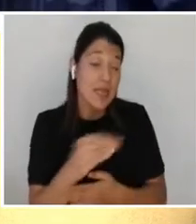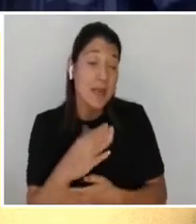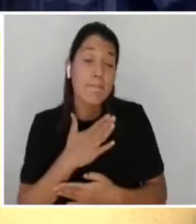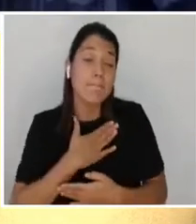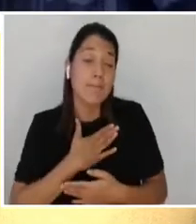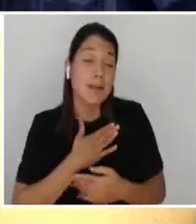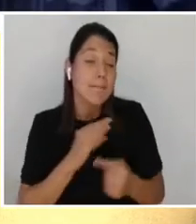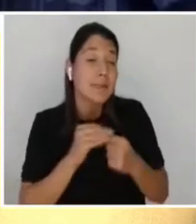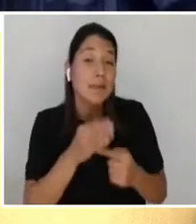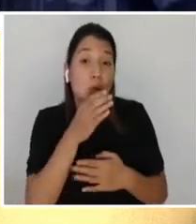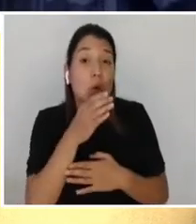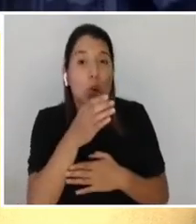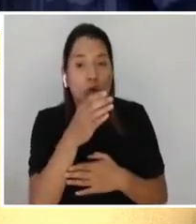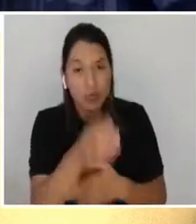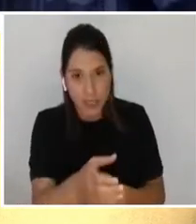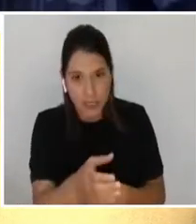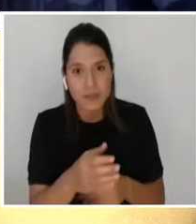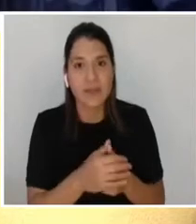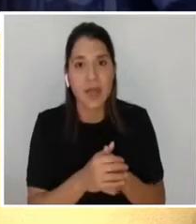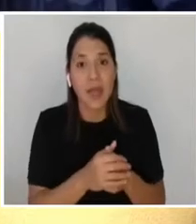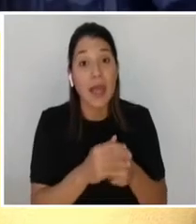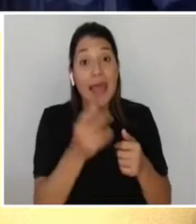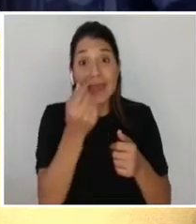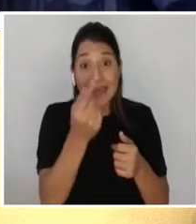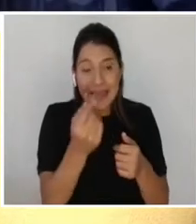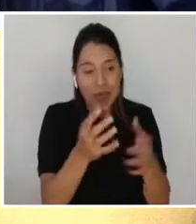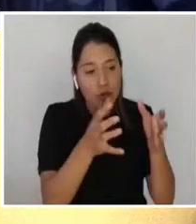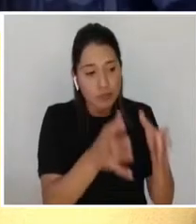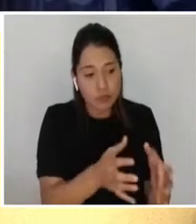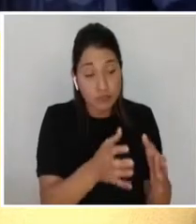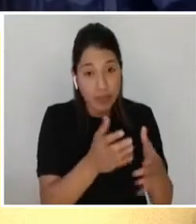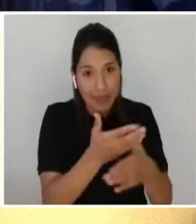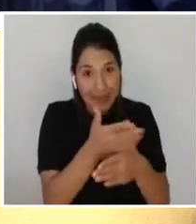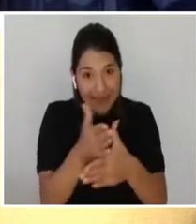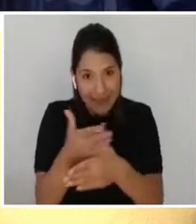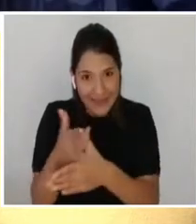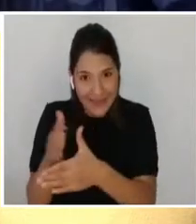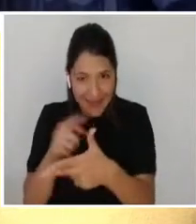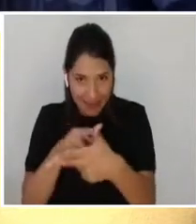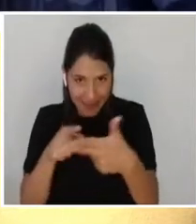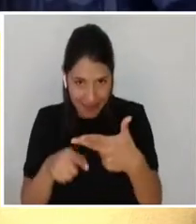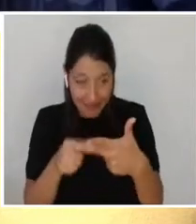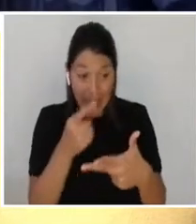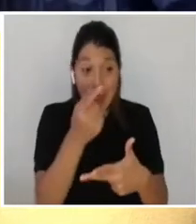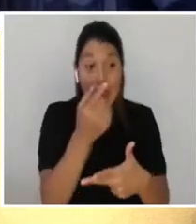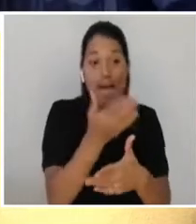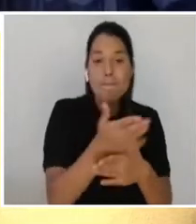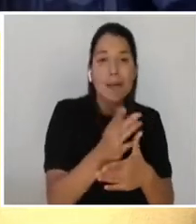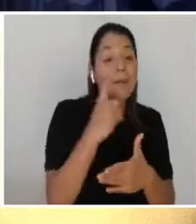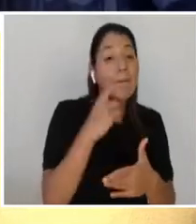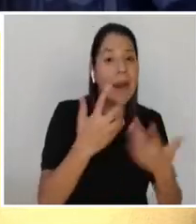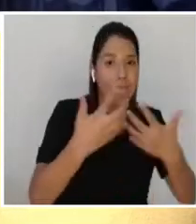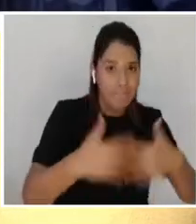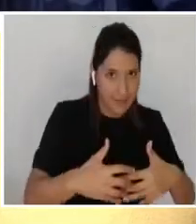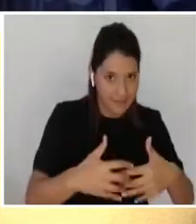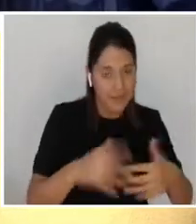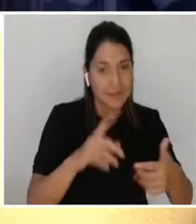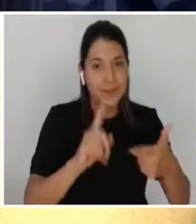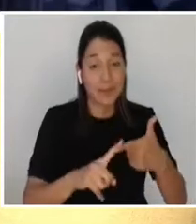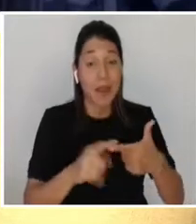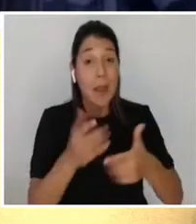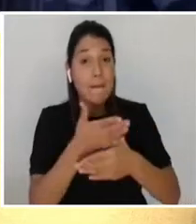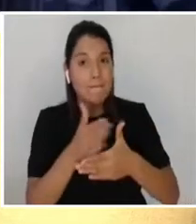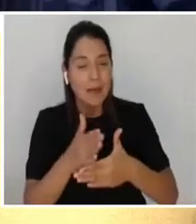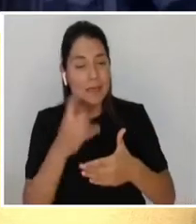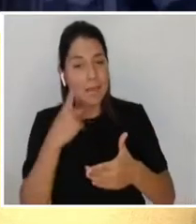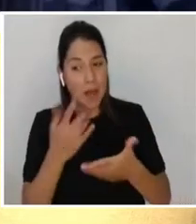financien o dividan el dinero en tres, que sería ese para la empresa, para que no se queden sin el dinero, la segunda,